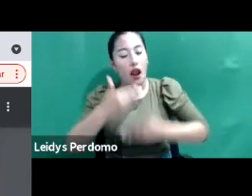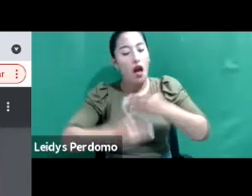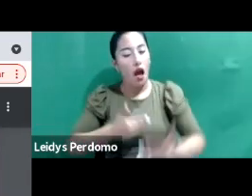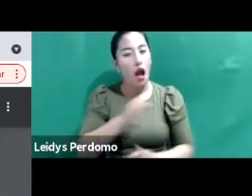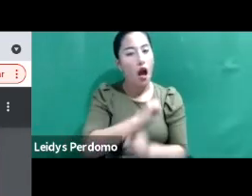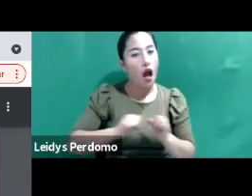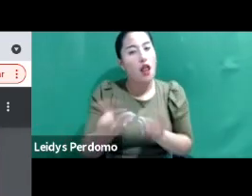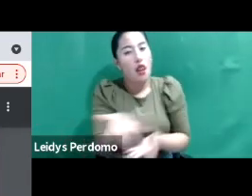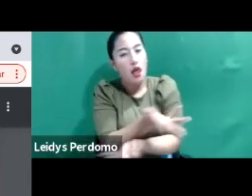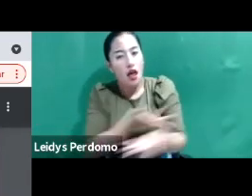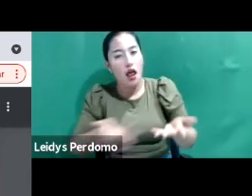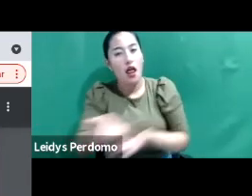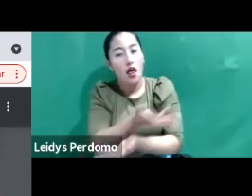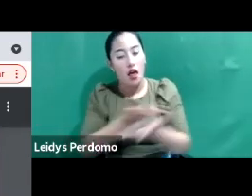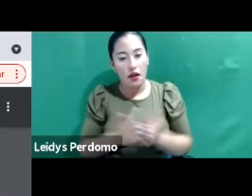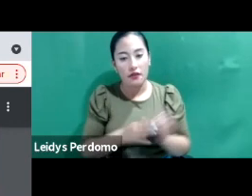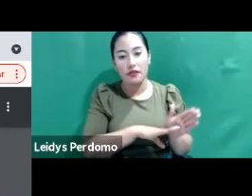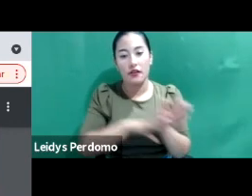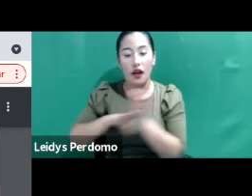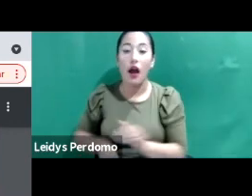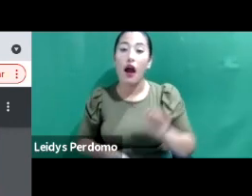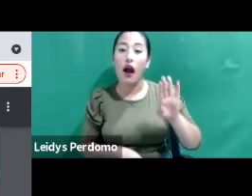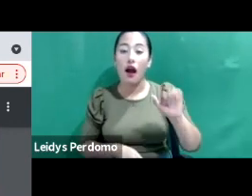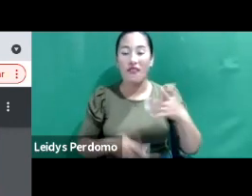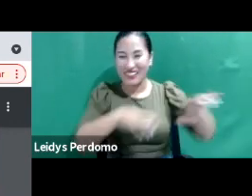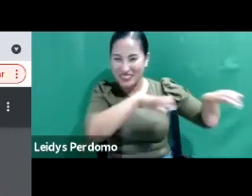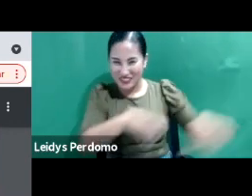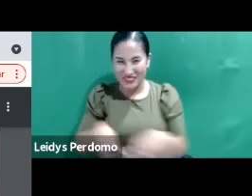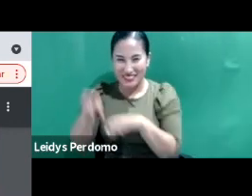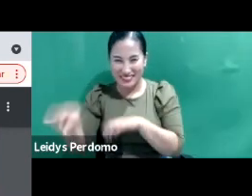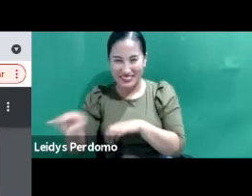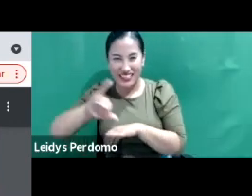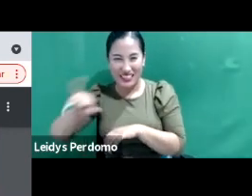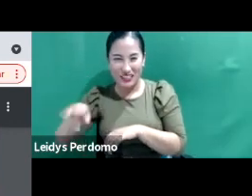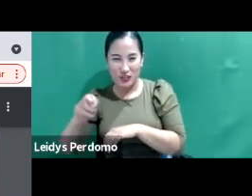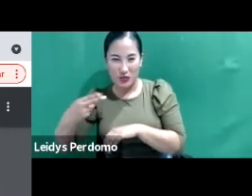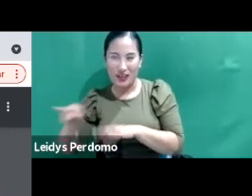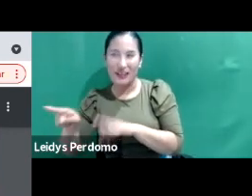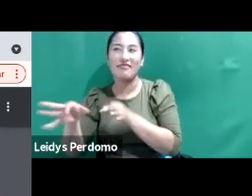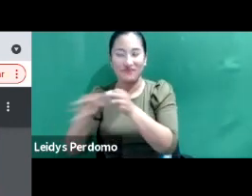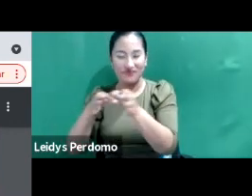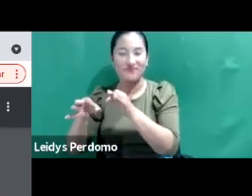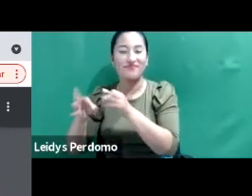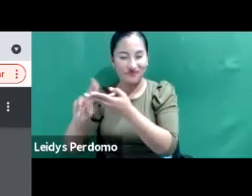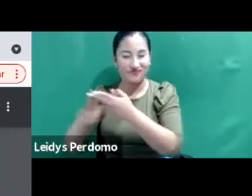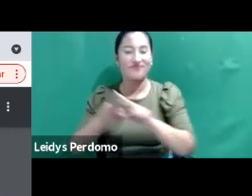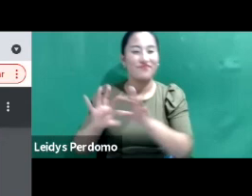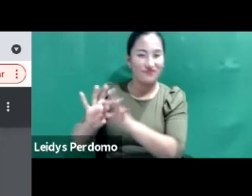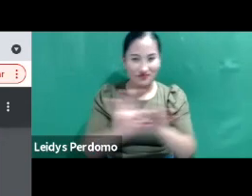acompañamiento ABA para disminuir conductas o problemas conductuales, un poco lo que estaba explicando Joana, y movimientos